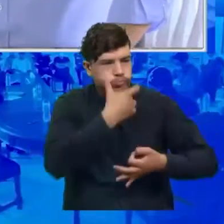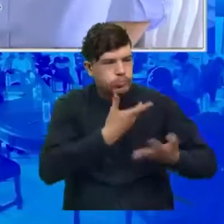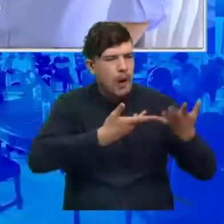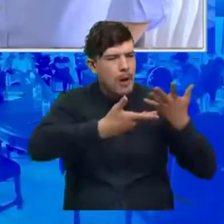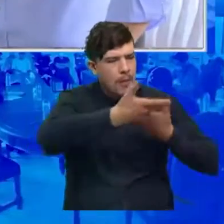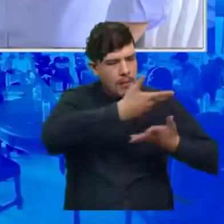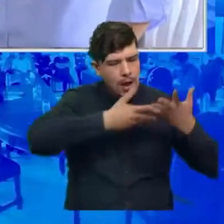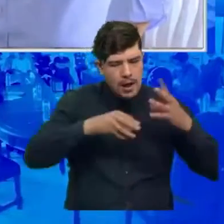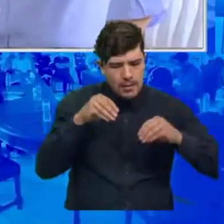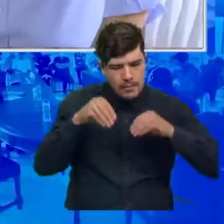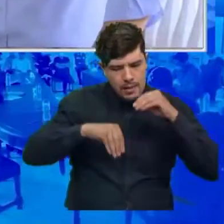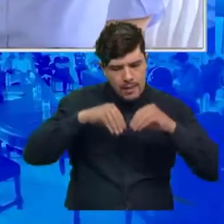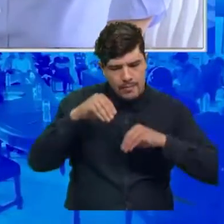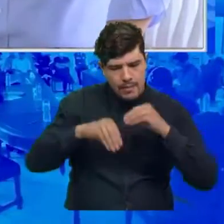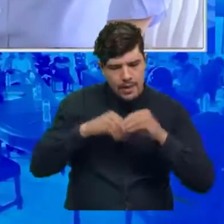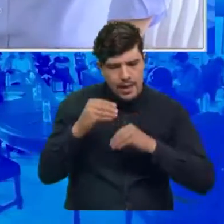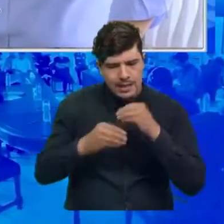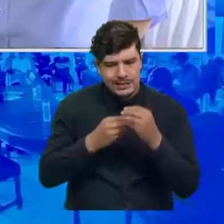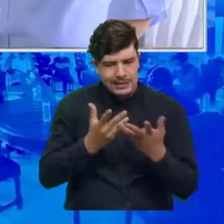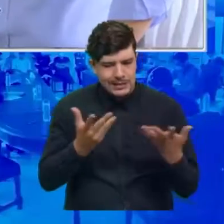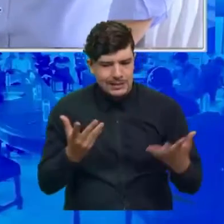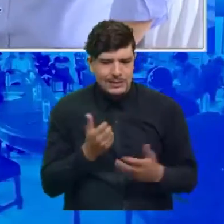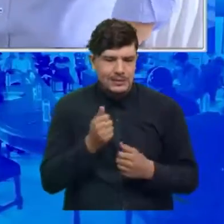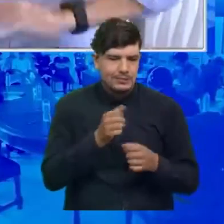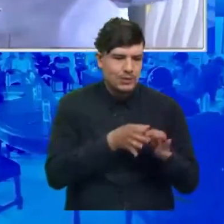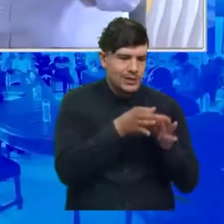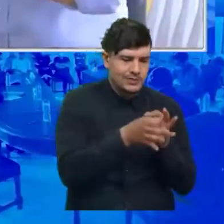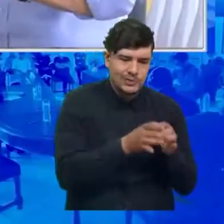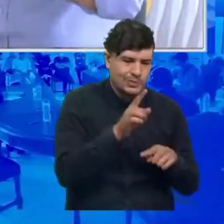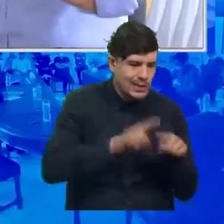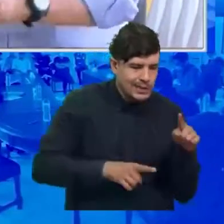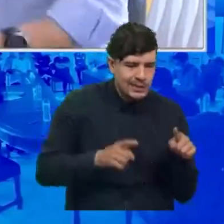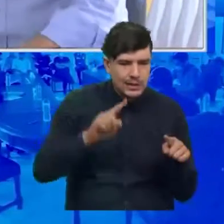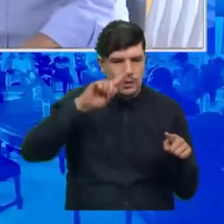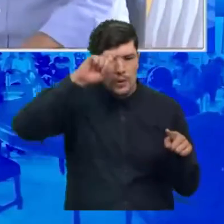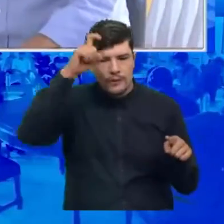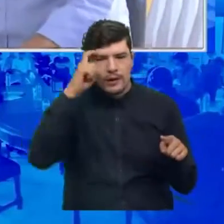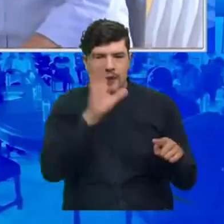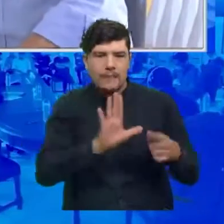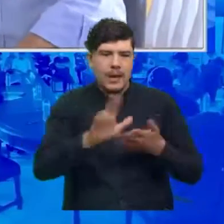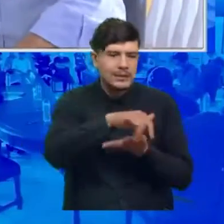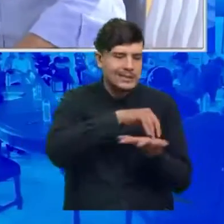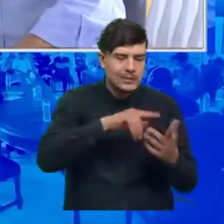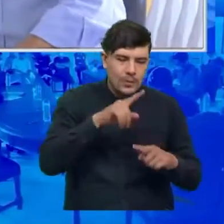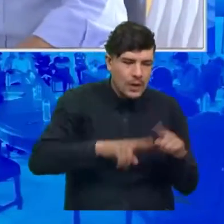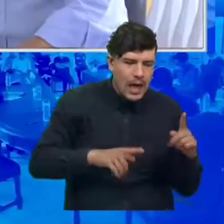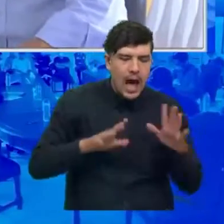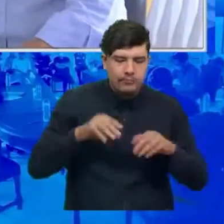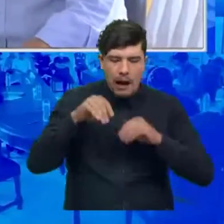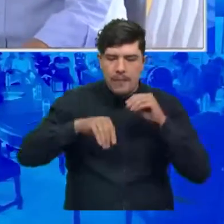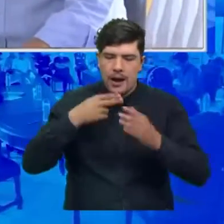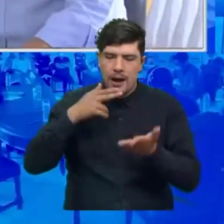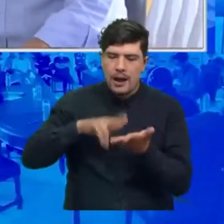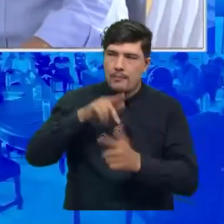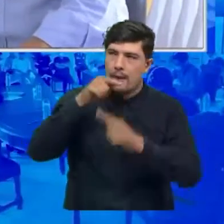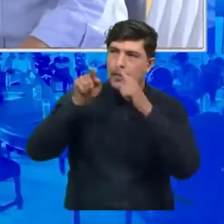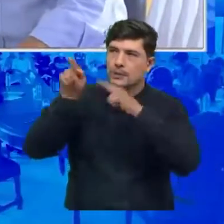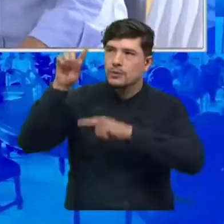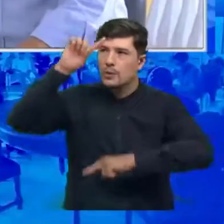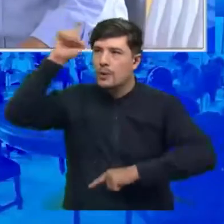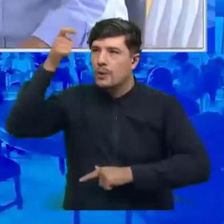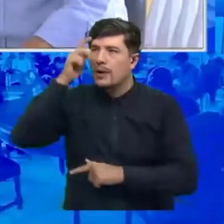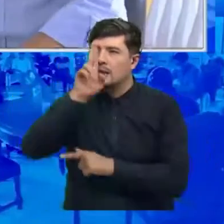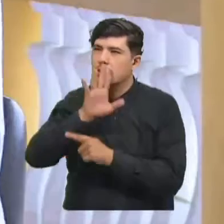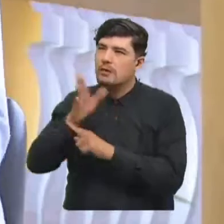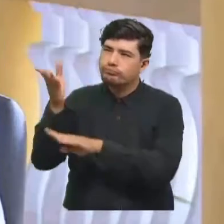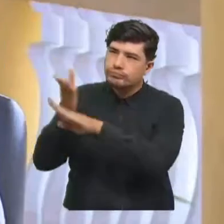orden nacional que lo que no se pueda resolver desde lo local pues también eso pero creo que se armonizó muy bien y se han sentido muy escuchados y